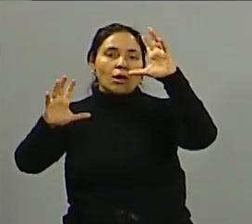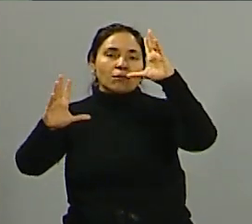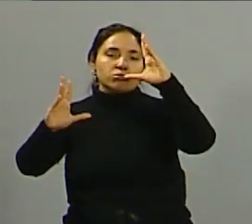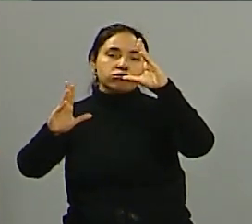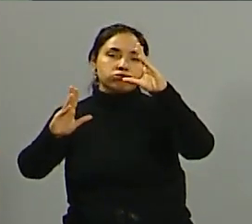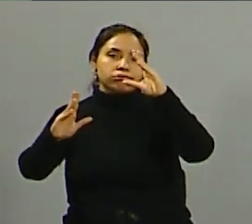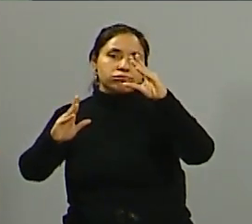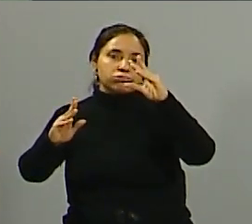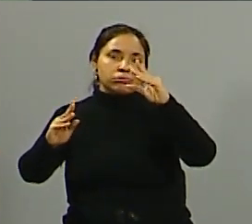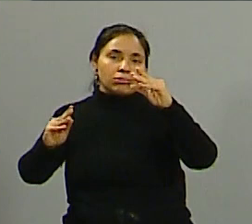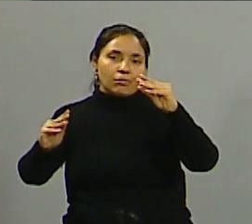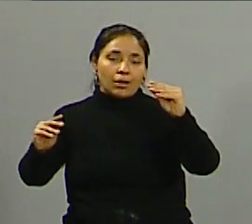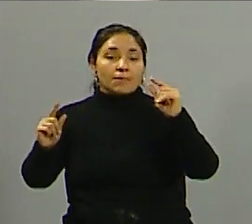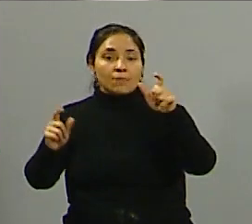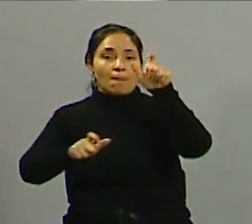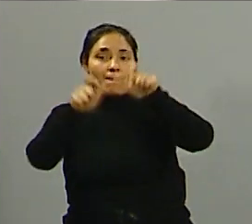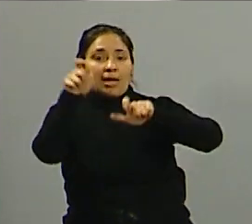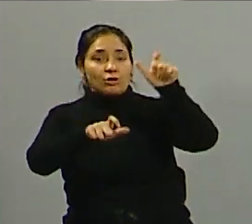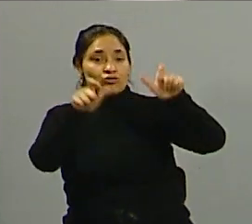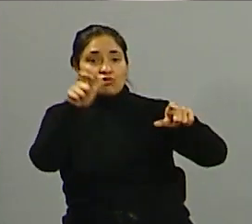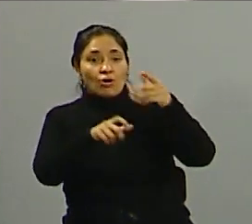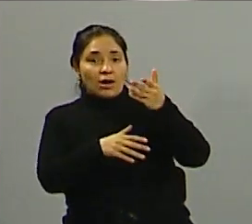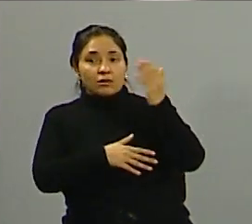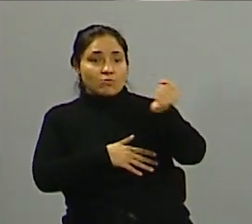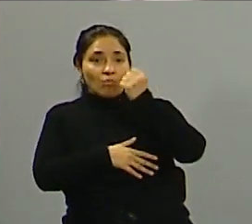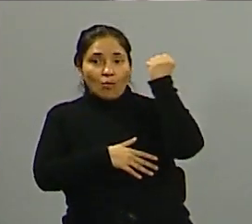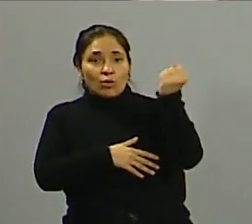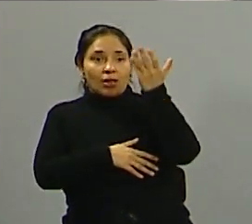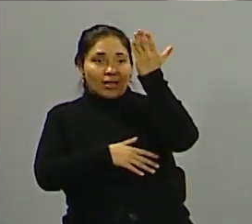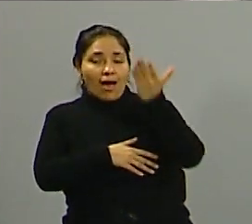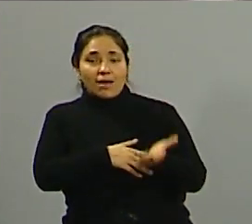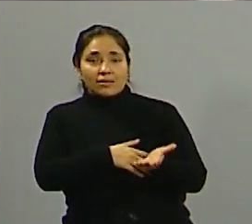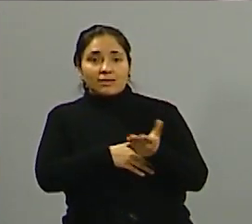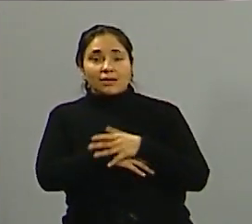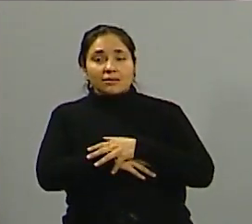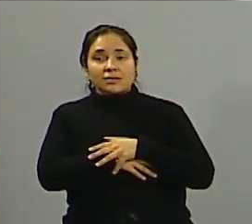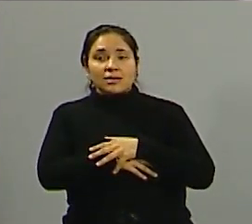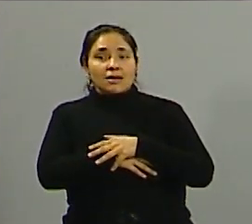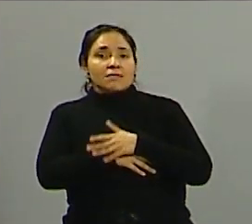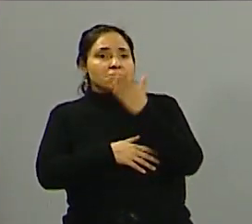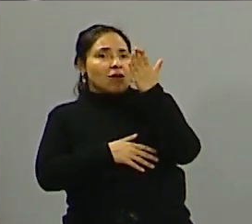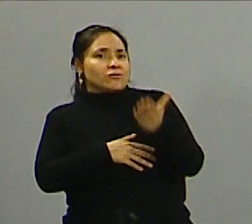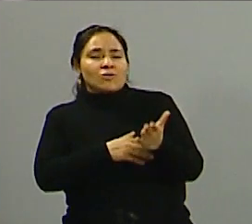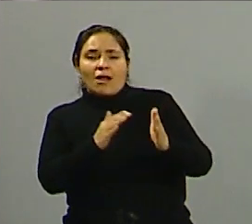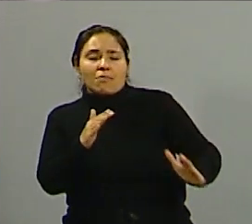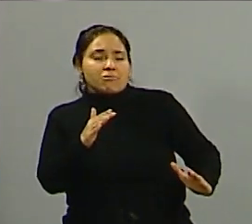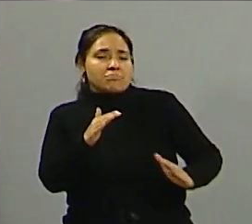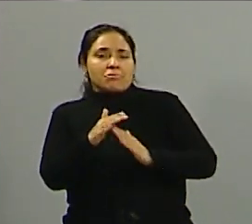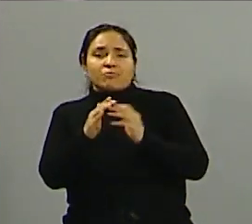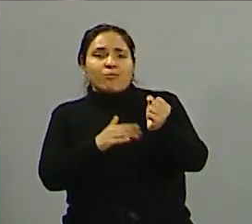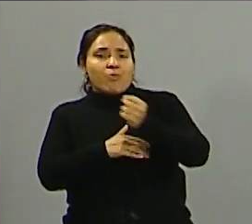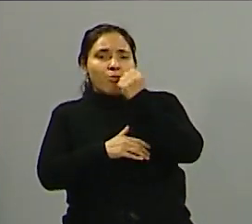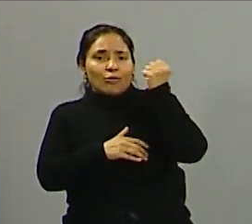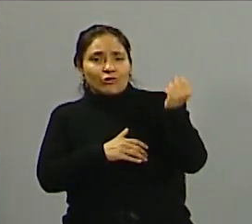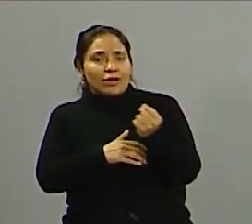Recordar estos personajes, recordar estos próceres, que eran personas, ¿no? Que si bien nosotros